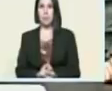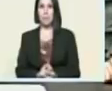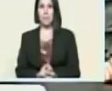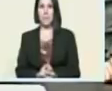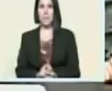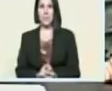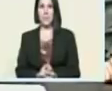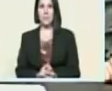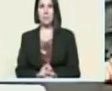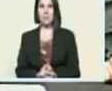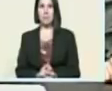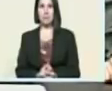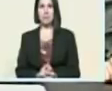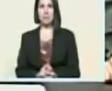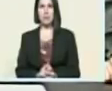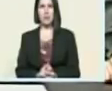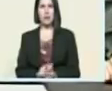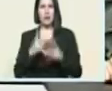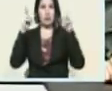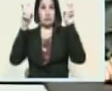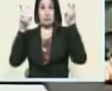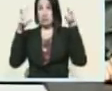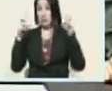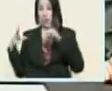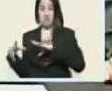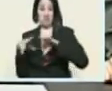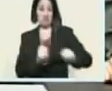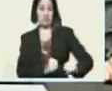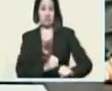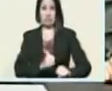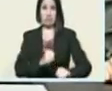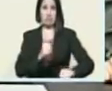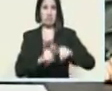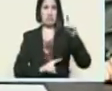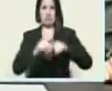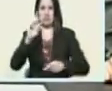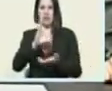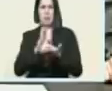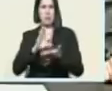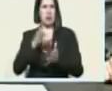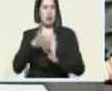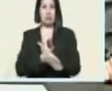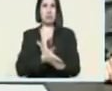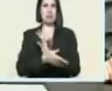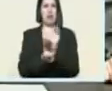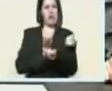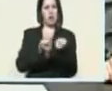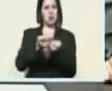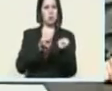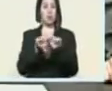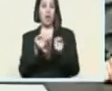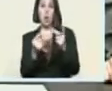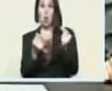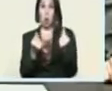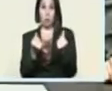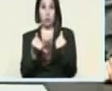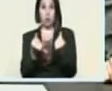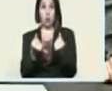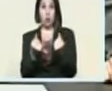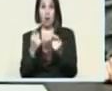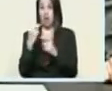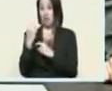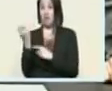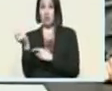los términos del capitalismo. Hace falta un ajuste económico,